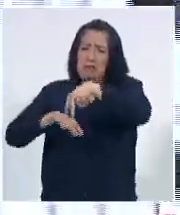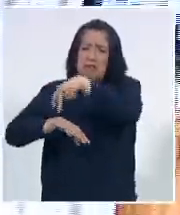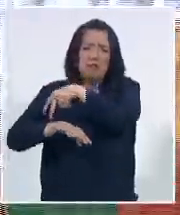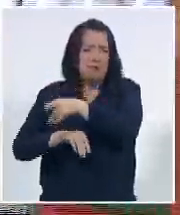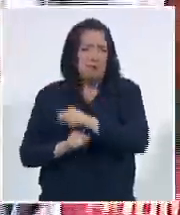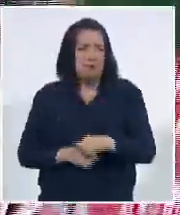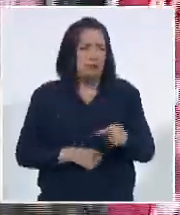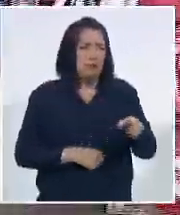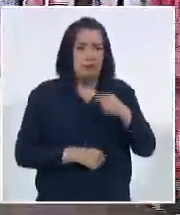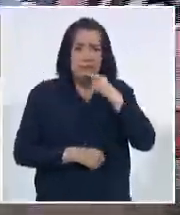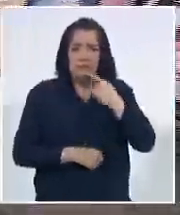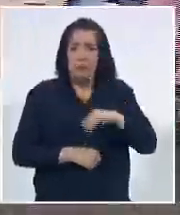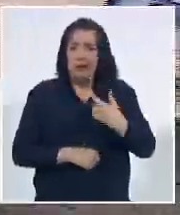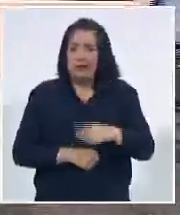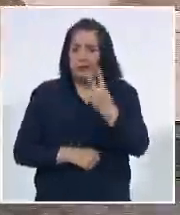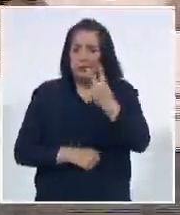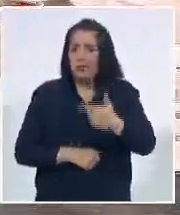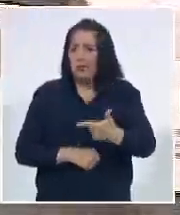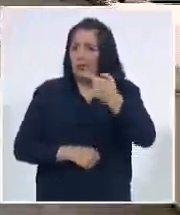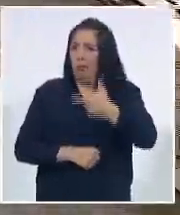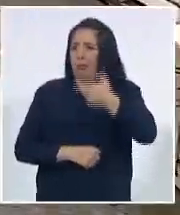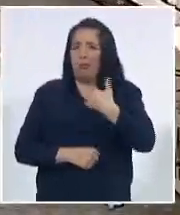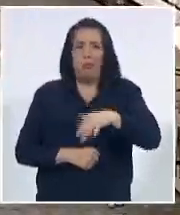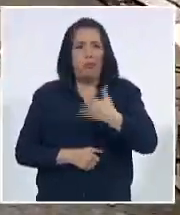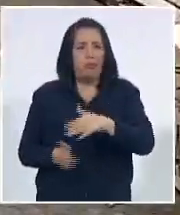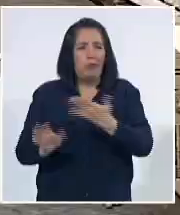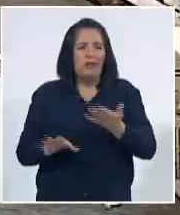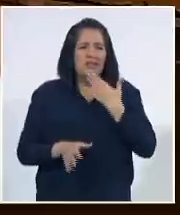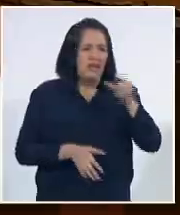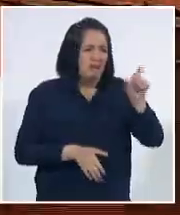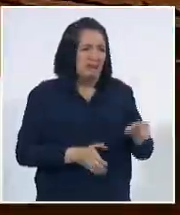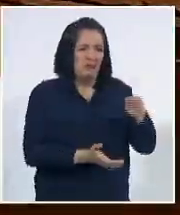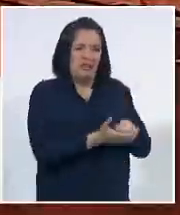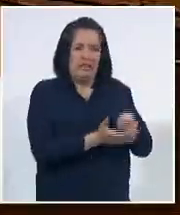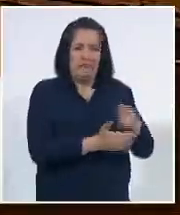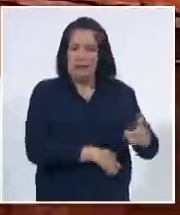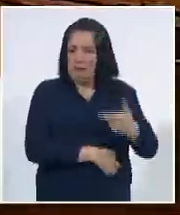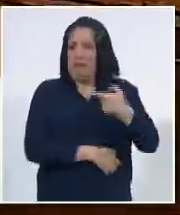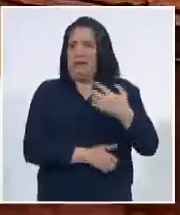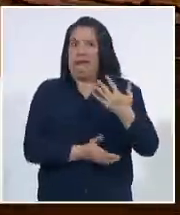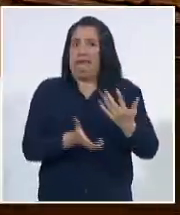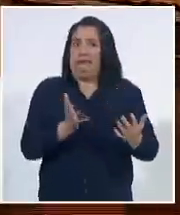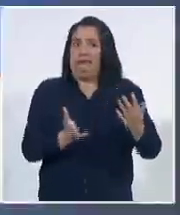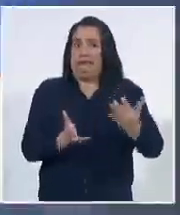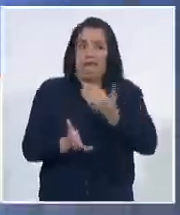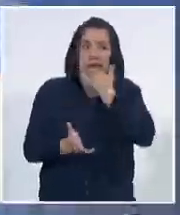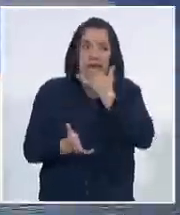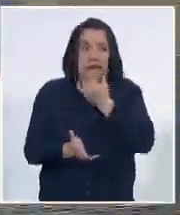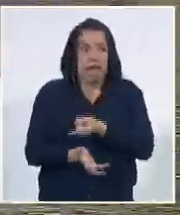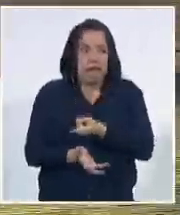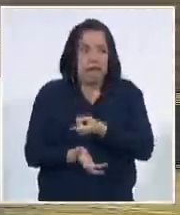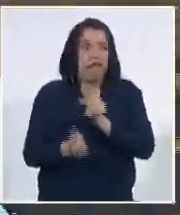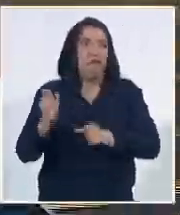recibió dos balazos al cuerpo que acabaron con su vida en el acto de parte de un sicario que aparentemente se equivocó de objetivo.